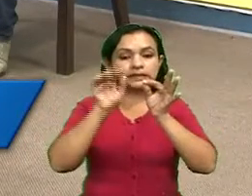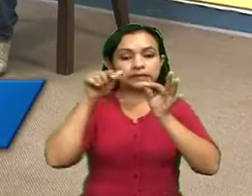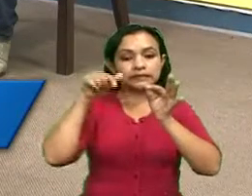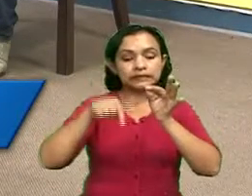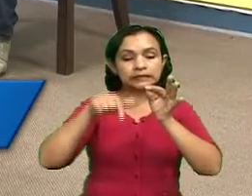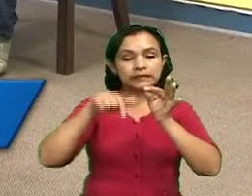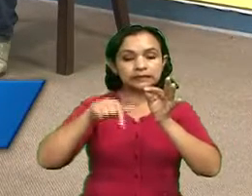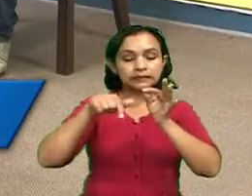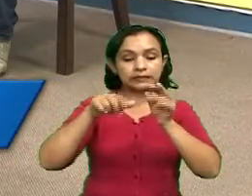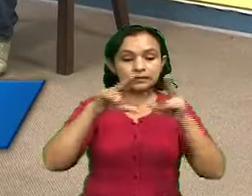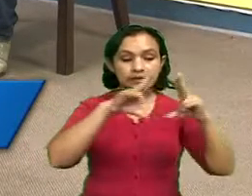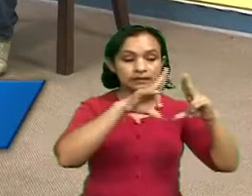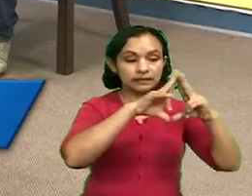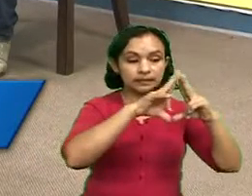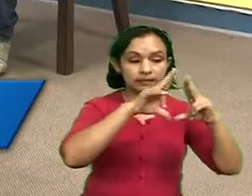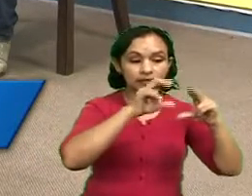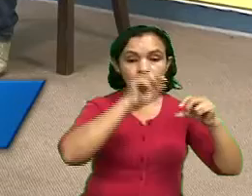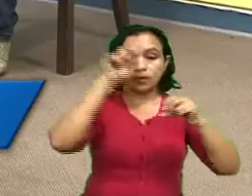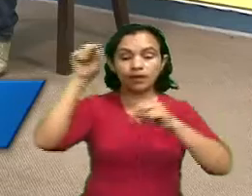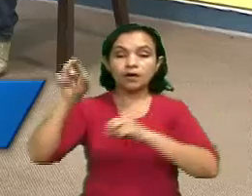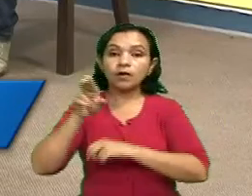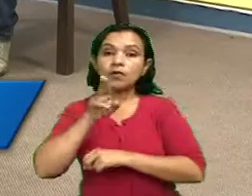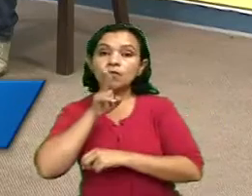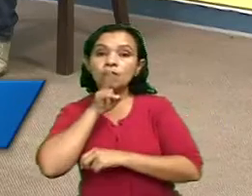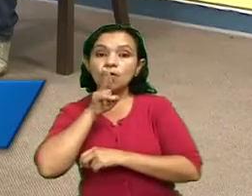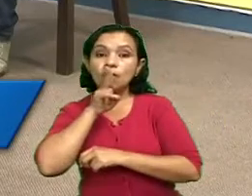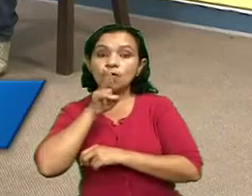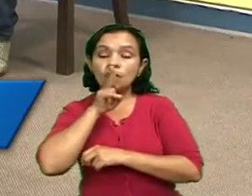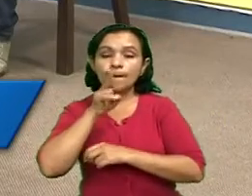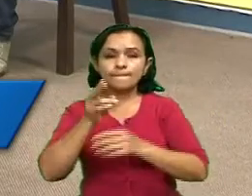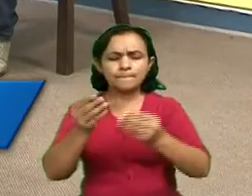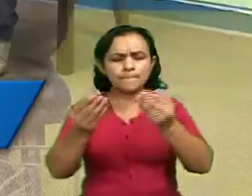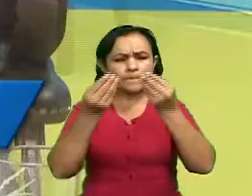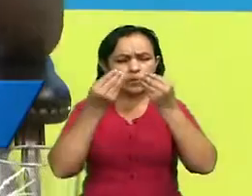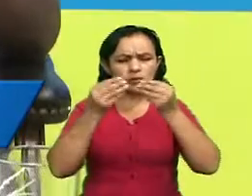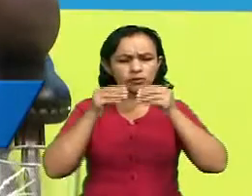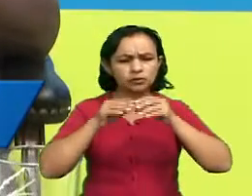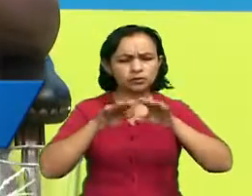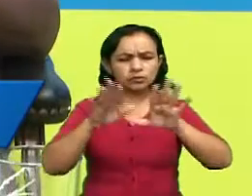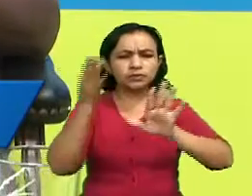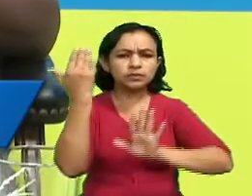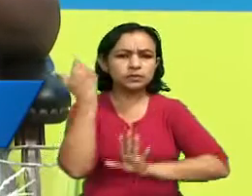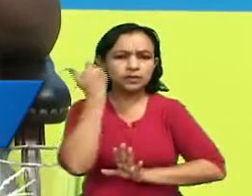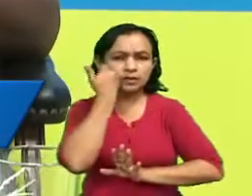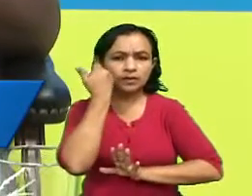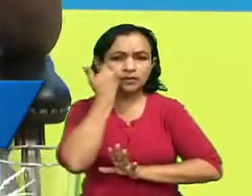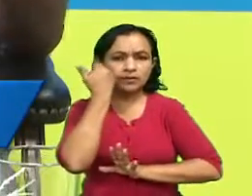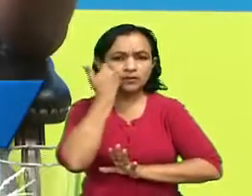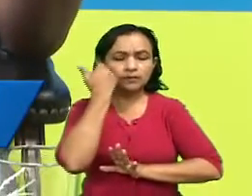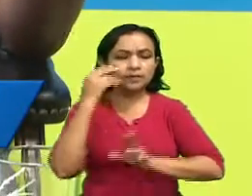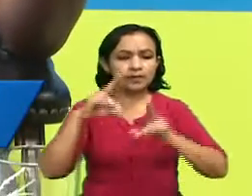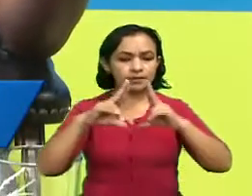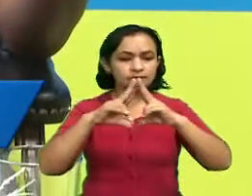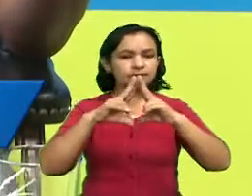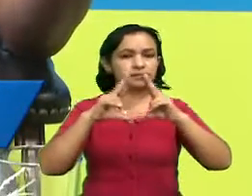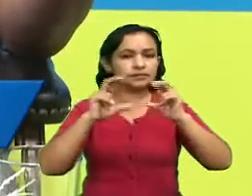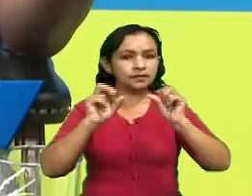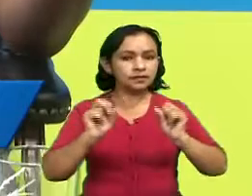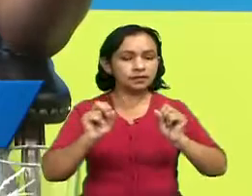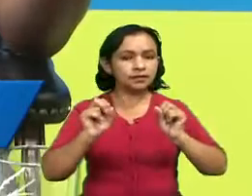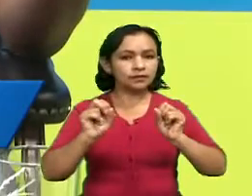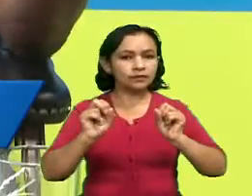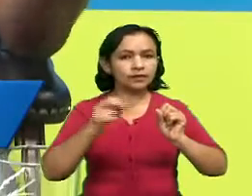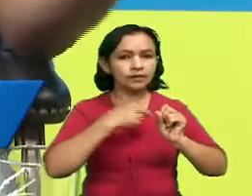de Honduras hay un brote, si se podría llamar, ¿verdad?, de esta enfermedad. Nicaragua